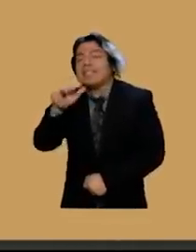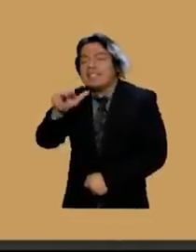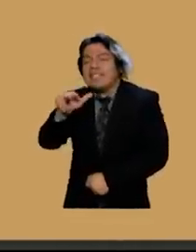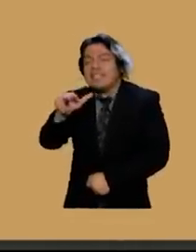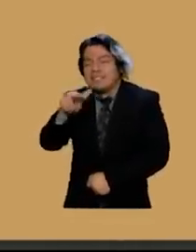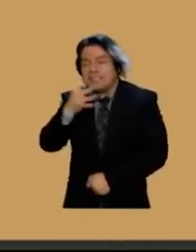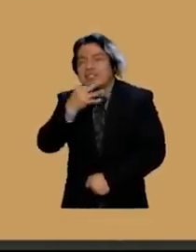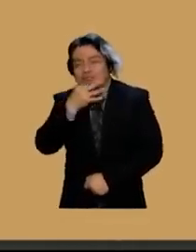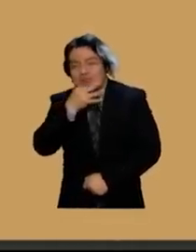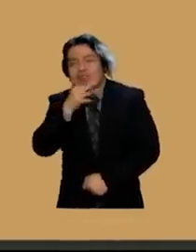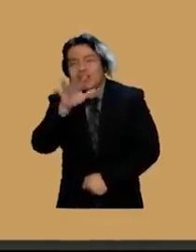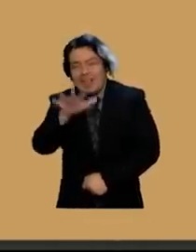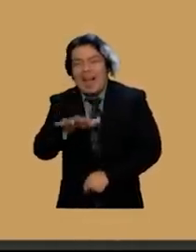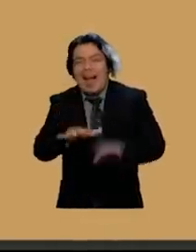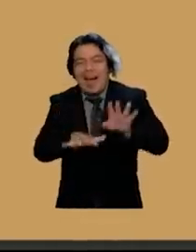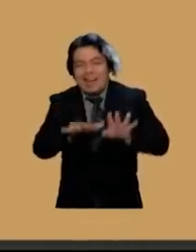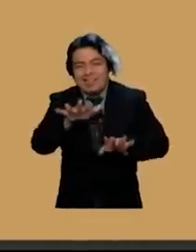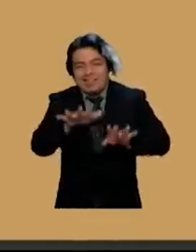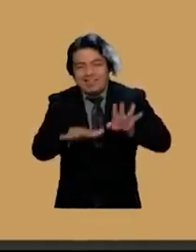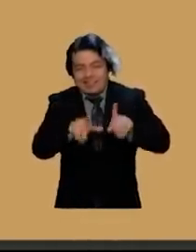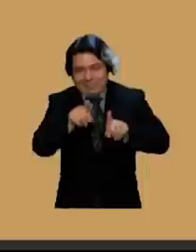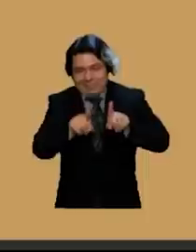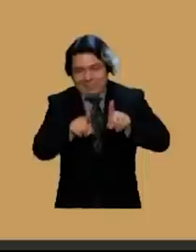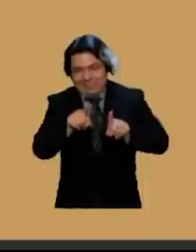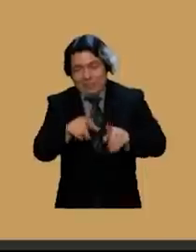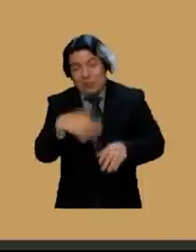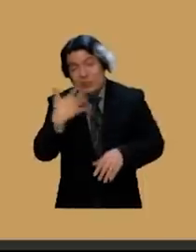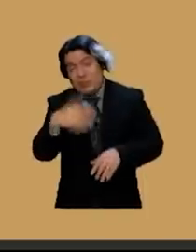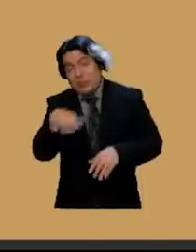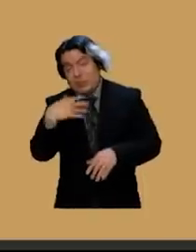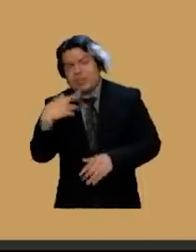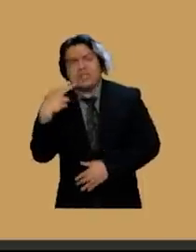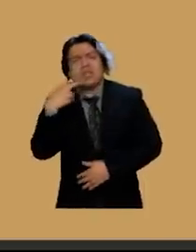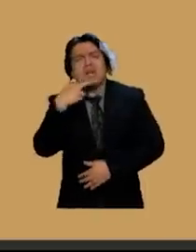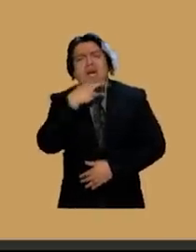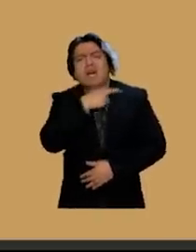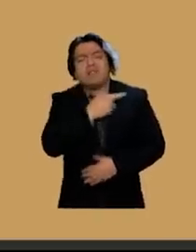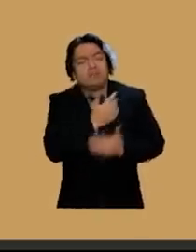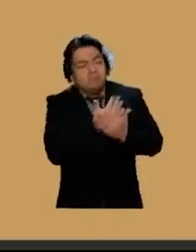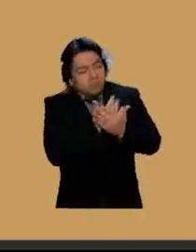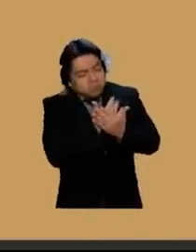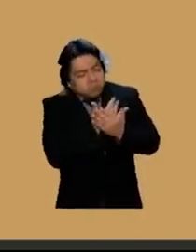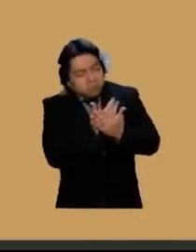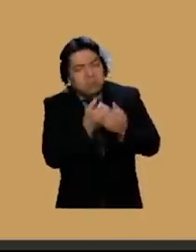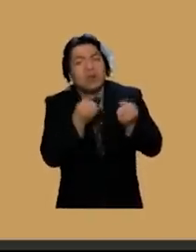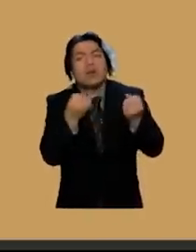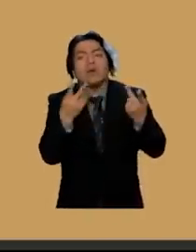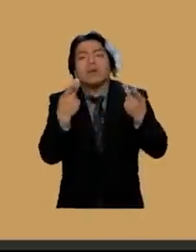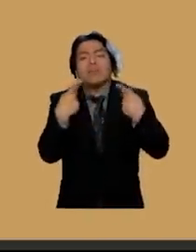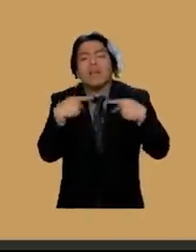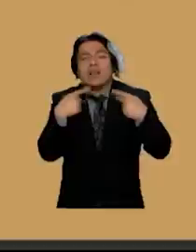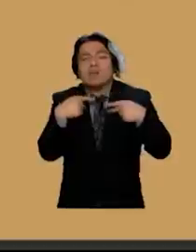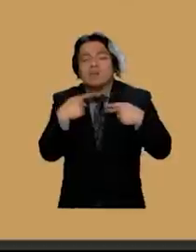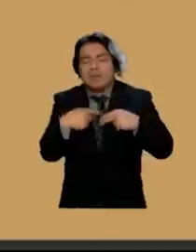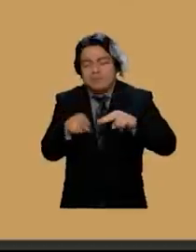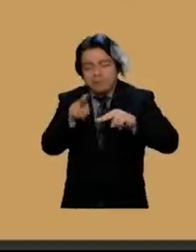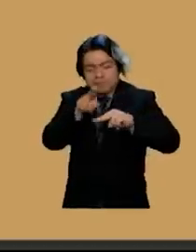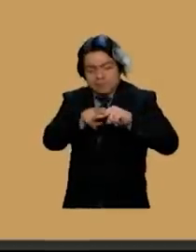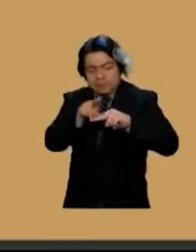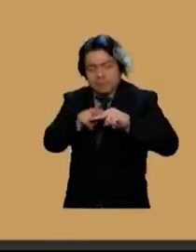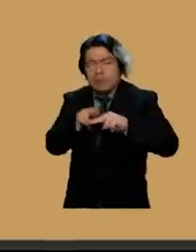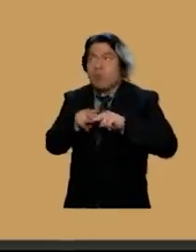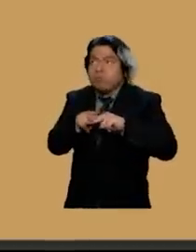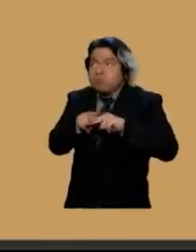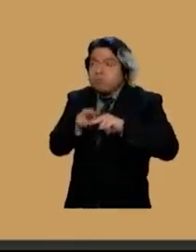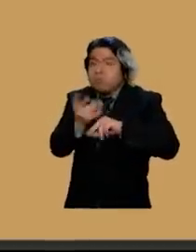...18 minutos en las mejores condiciones de operación. El tiempo de espera para las personas en cada estación será de